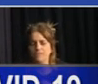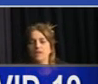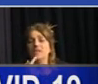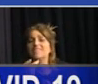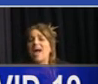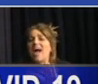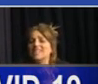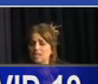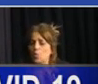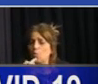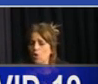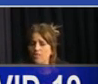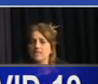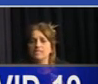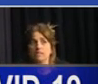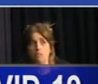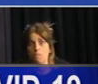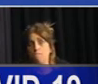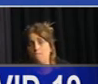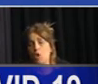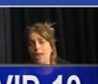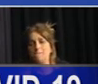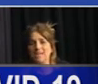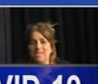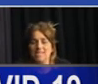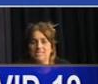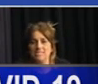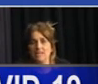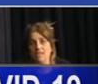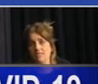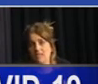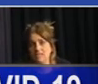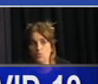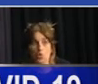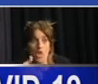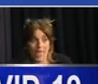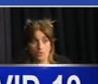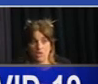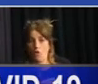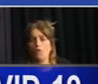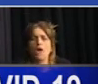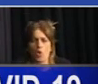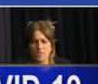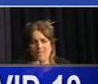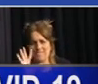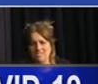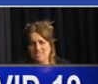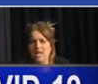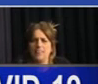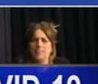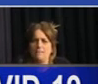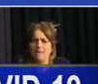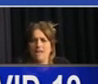y por eso en virtud de la emergencia sanitaria el poder ejecutivo ustedes ya lo saben hablamos hoy temprano con